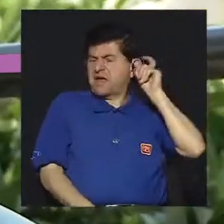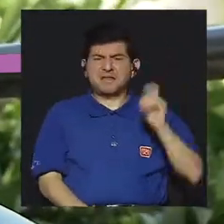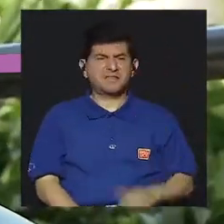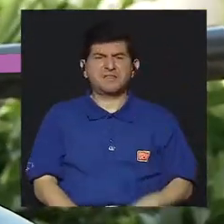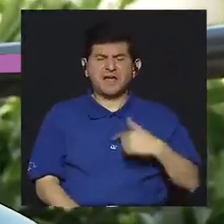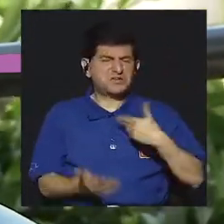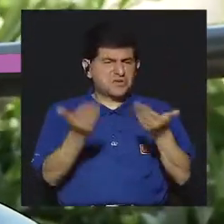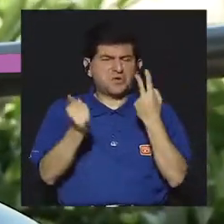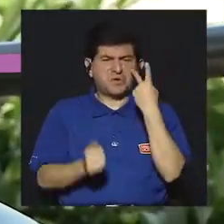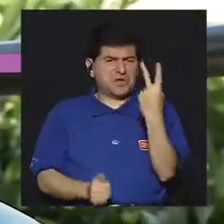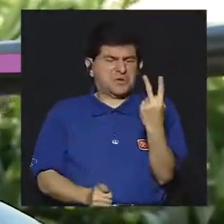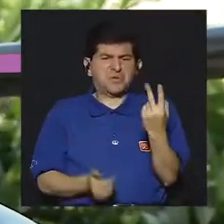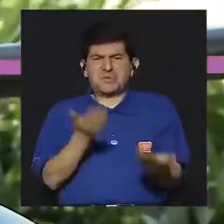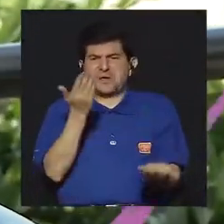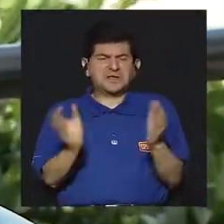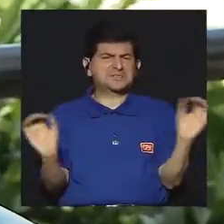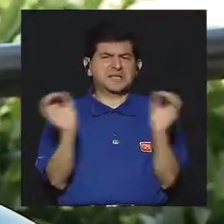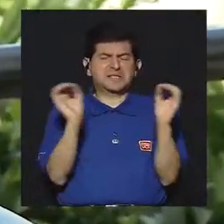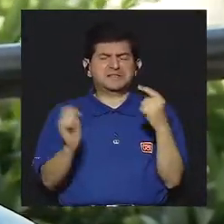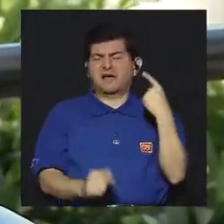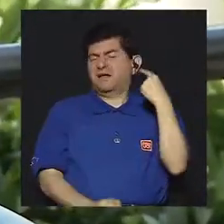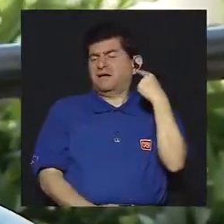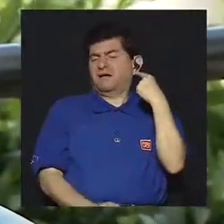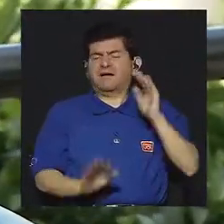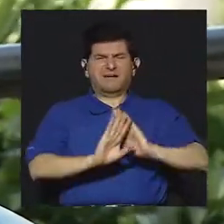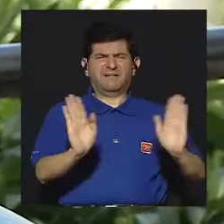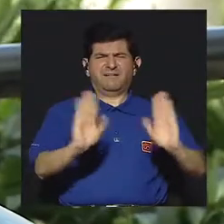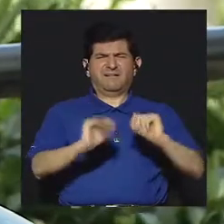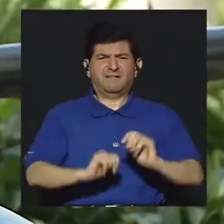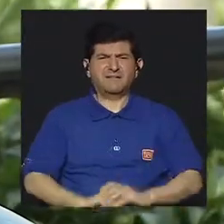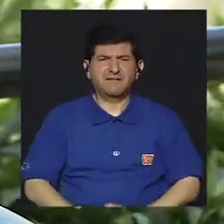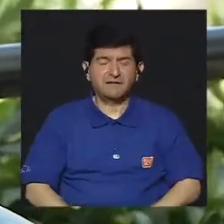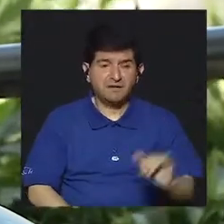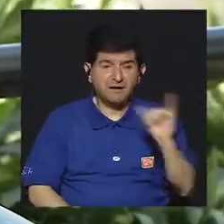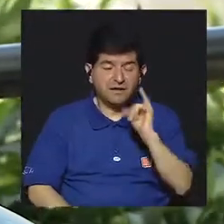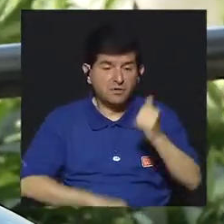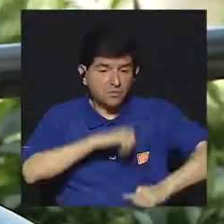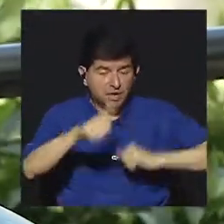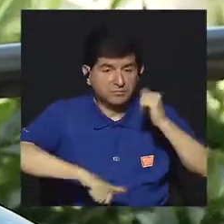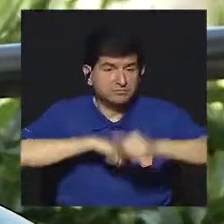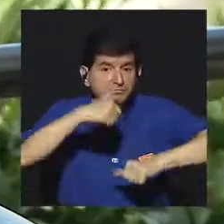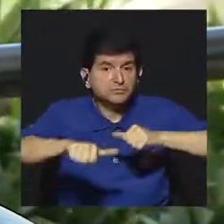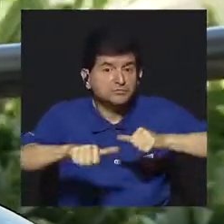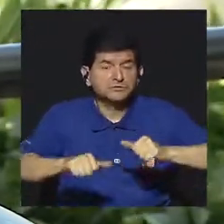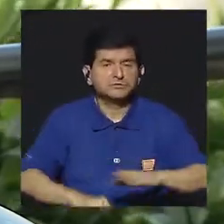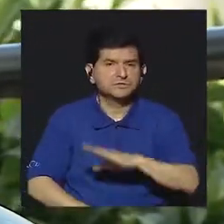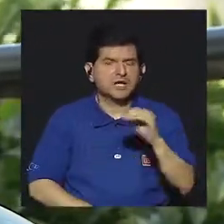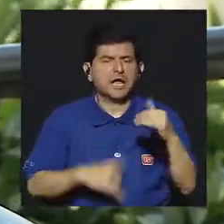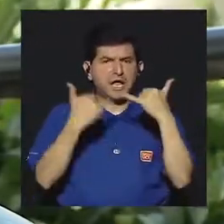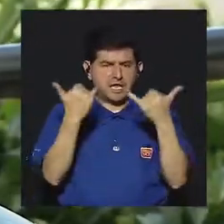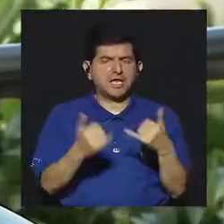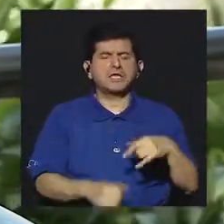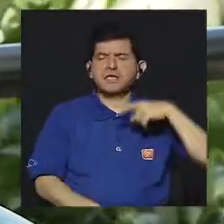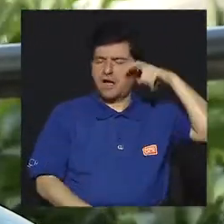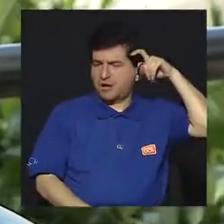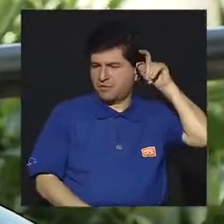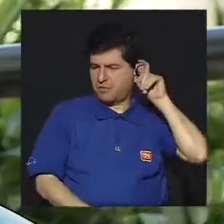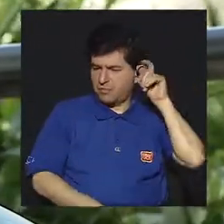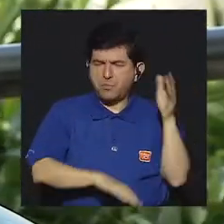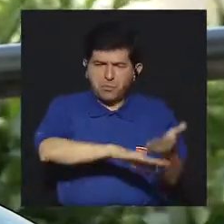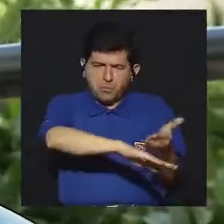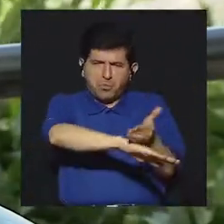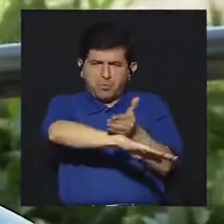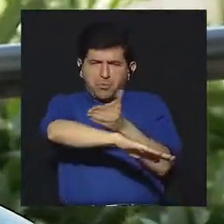porque no quiero verme en nada puesto, entonces hay que también lidiar con eso y por dicha se han hecho prótesis y se